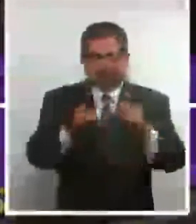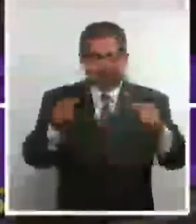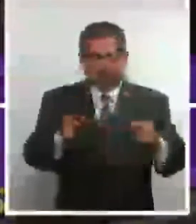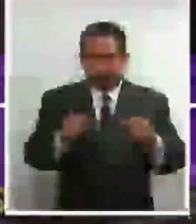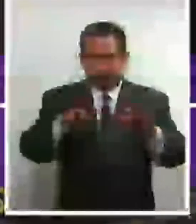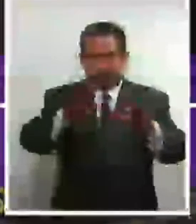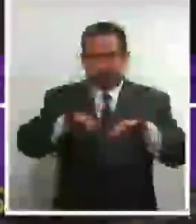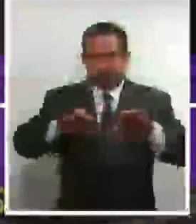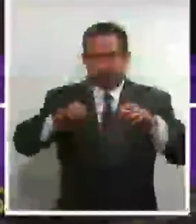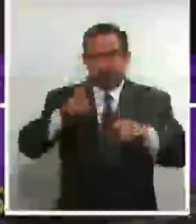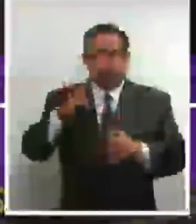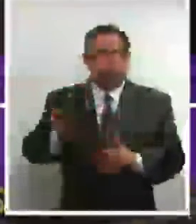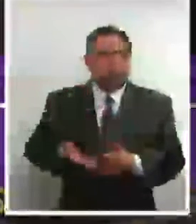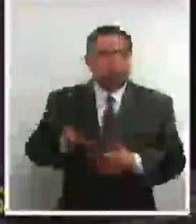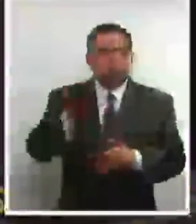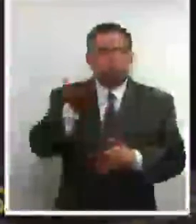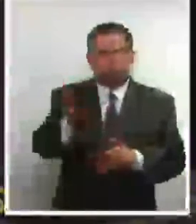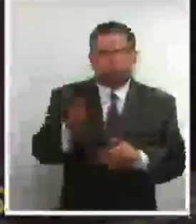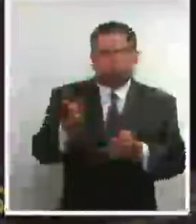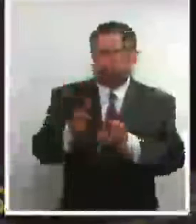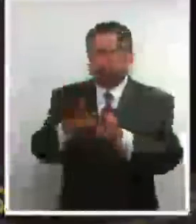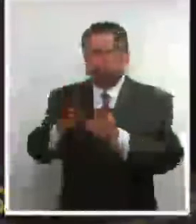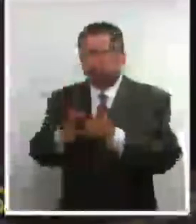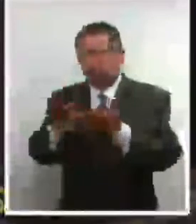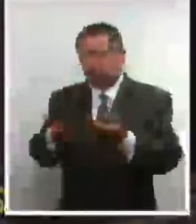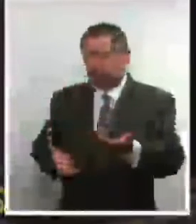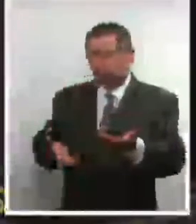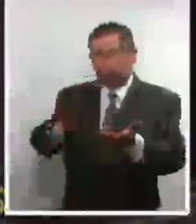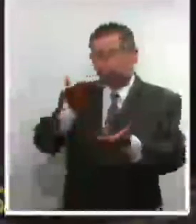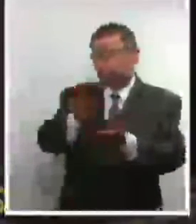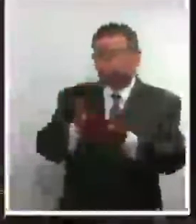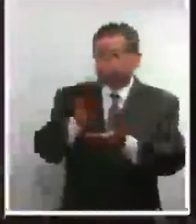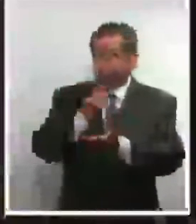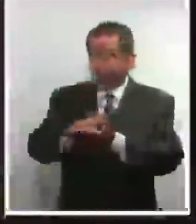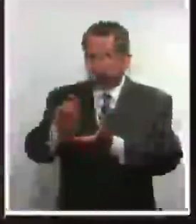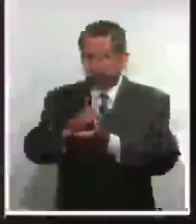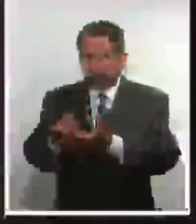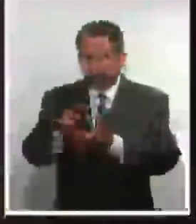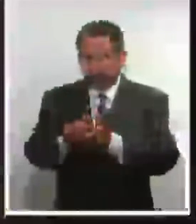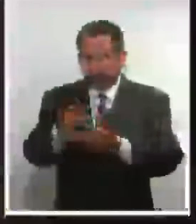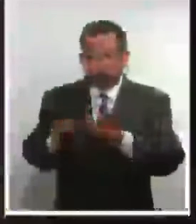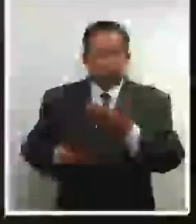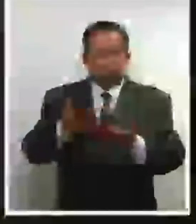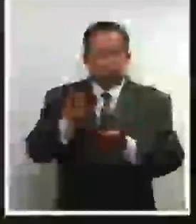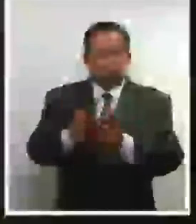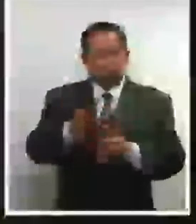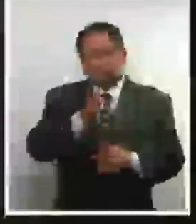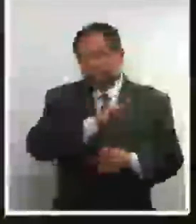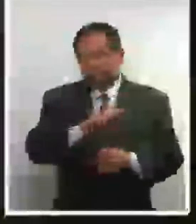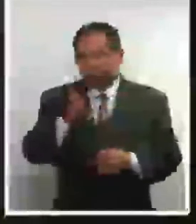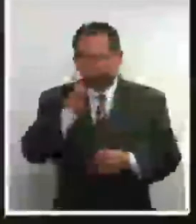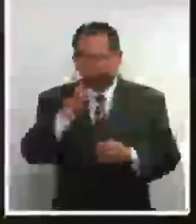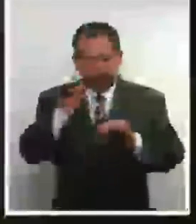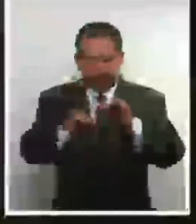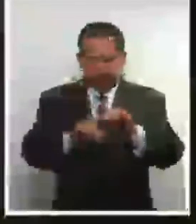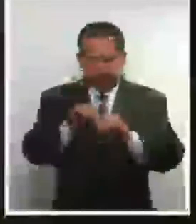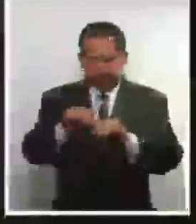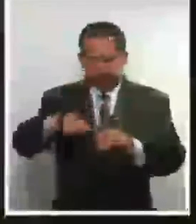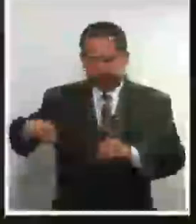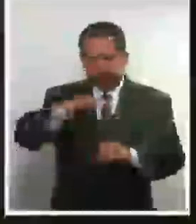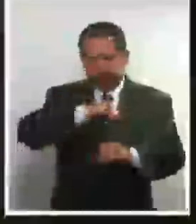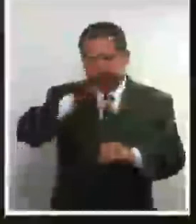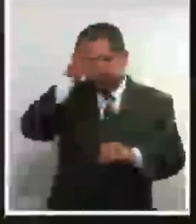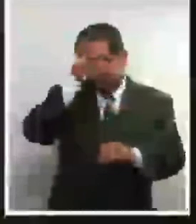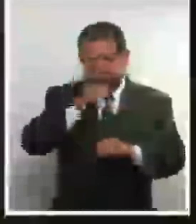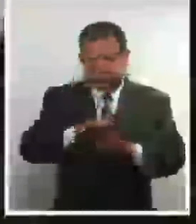el Pleno quien ofrezca, o un grupo que se ponga a redactar una propuesta que permita pues llegar a un consenso, de